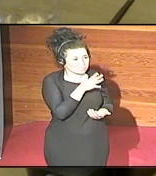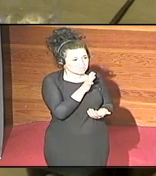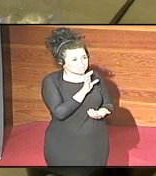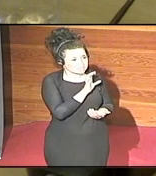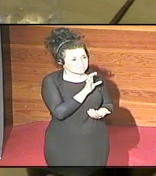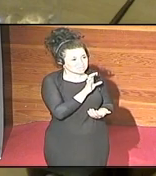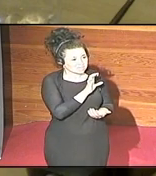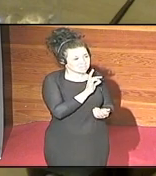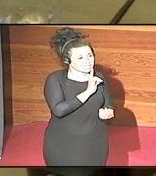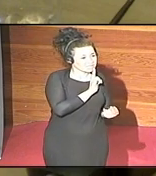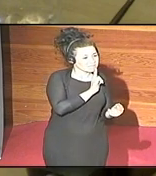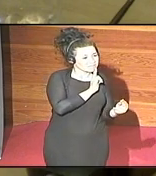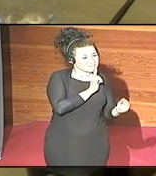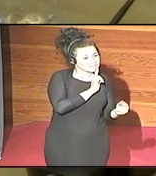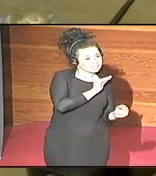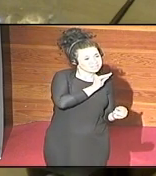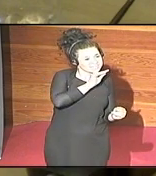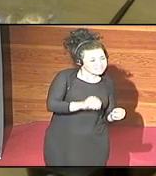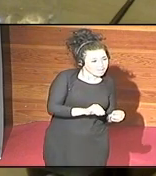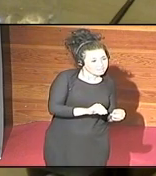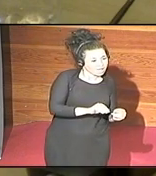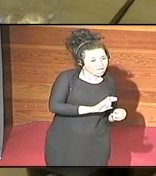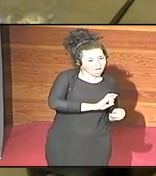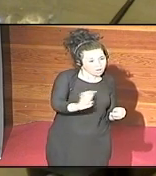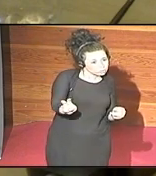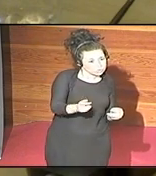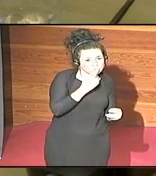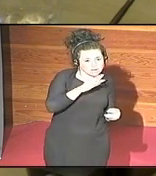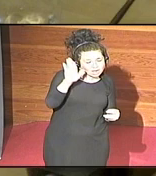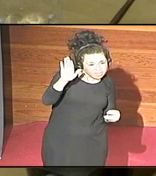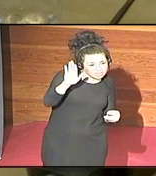es, o sea, nazi.